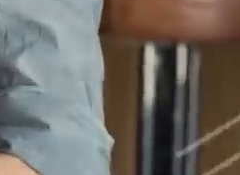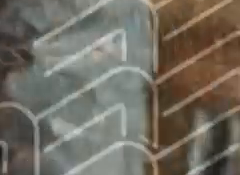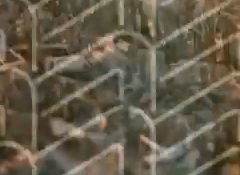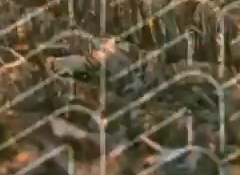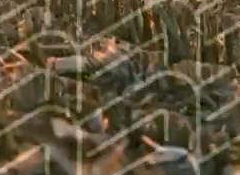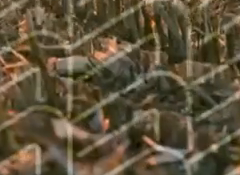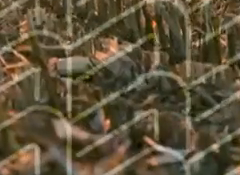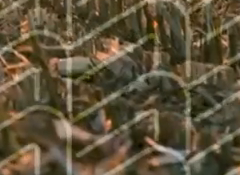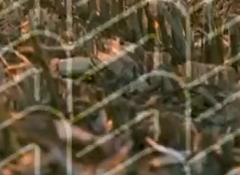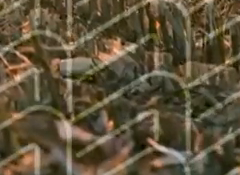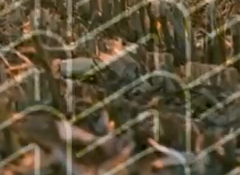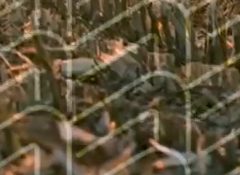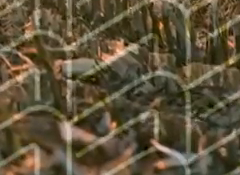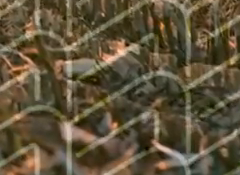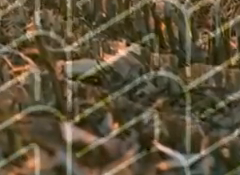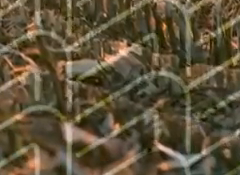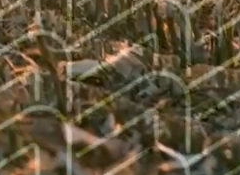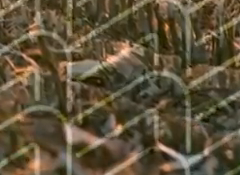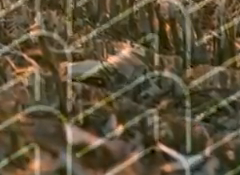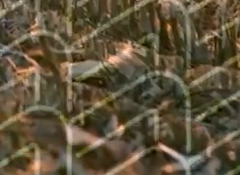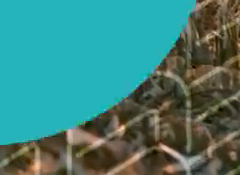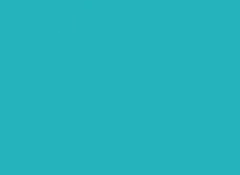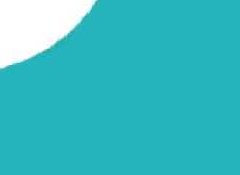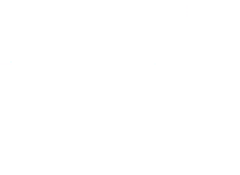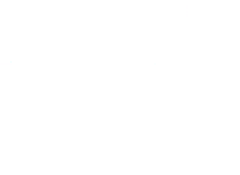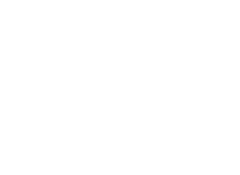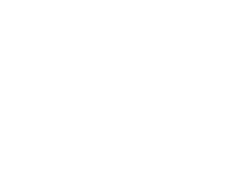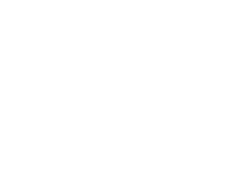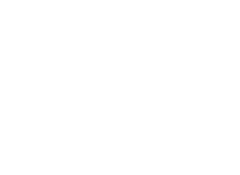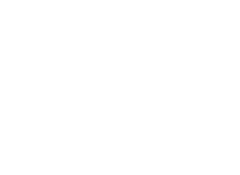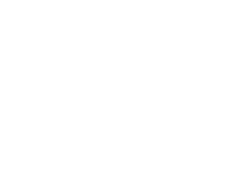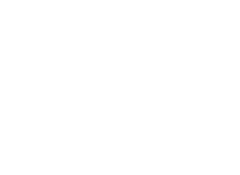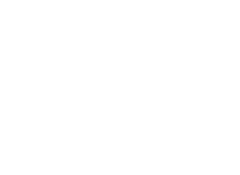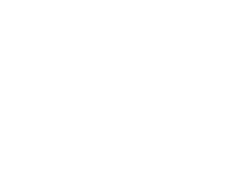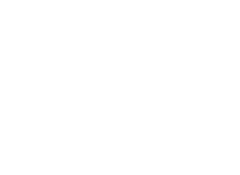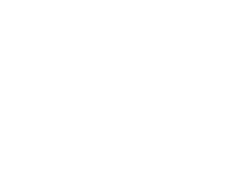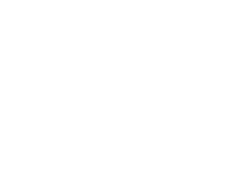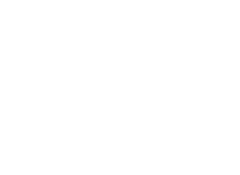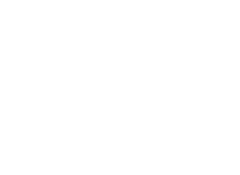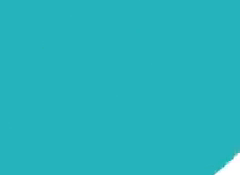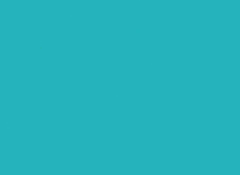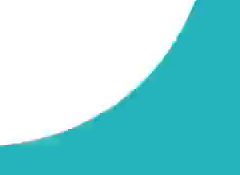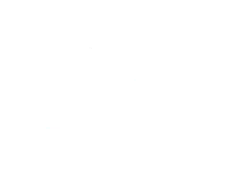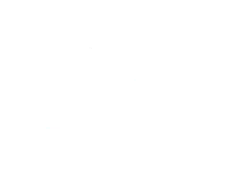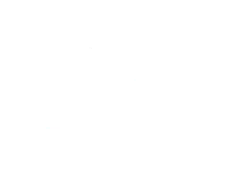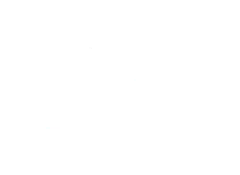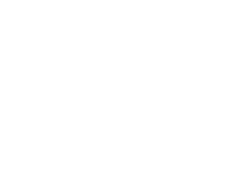provinciaart.com.ar/pymes, cotiza y mejora tus costos. Provincia ART, la aseguradora de riesgos del trabajo del Grupo Provincia.